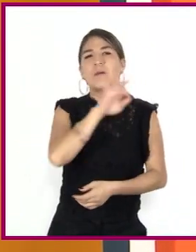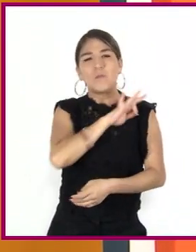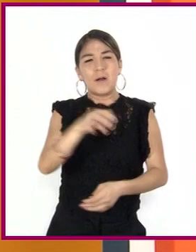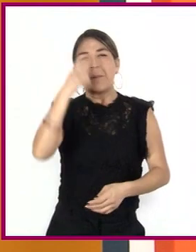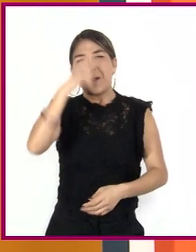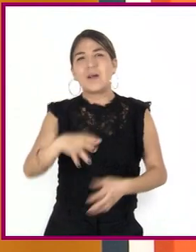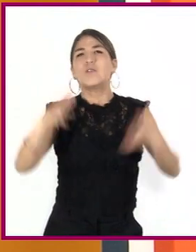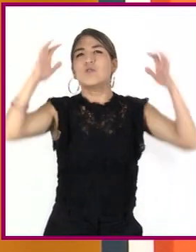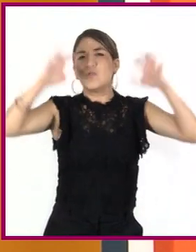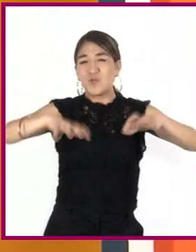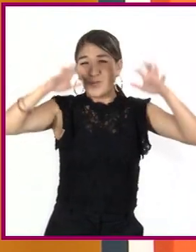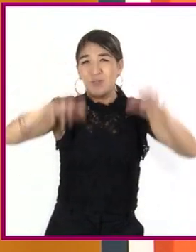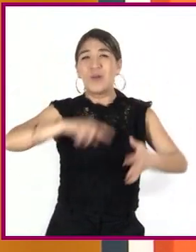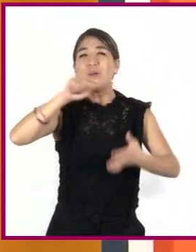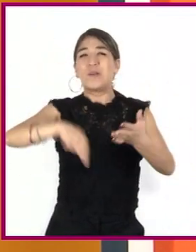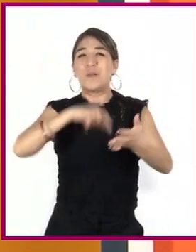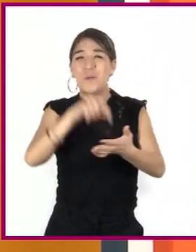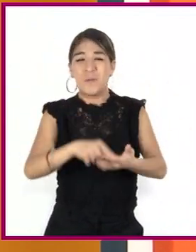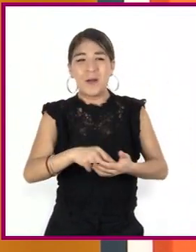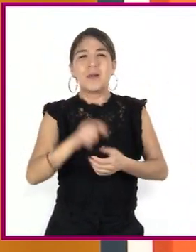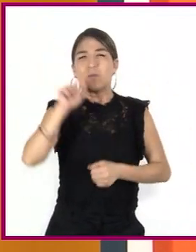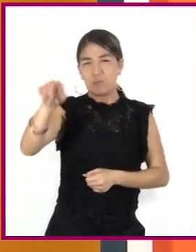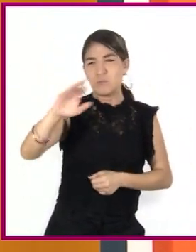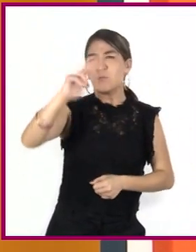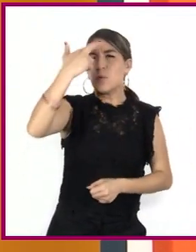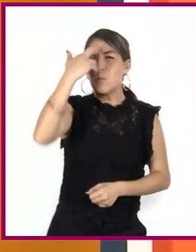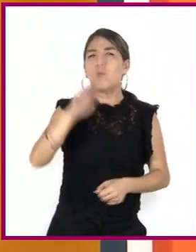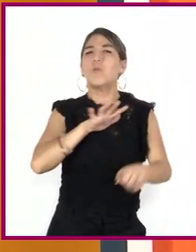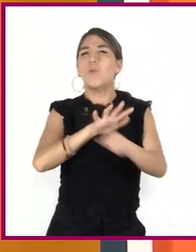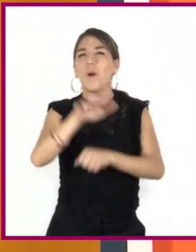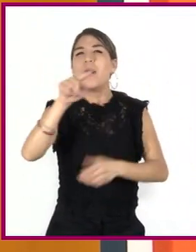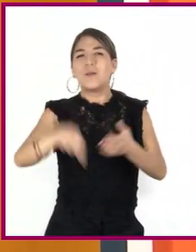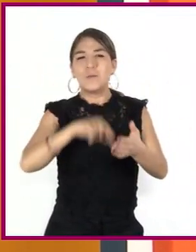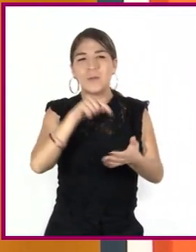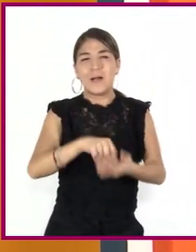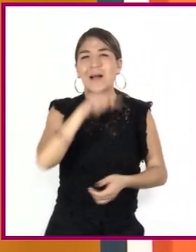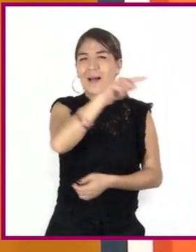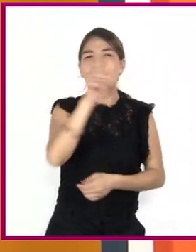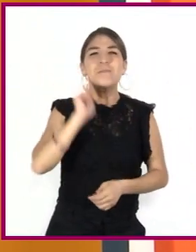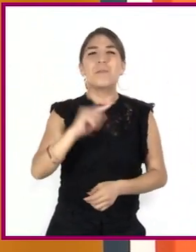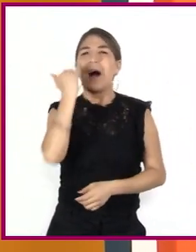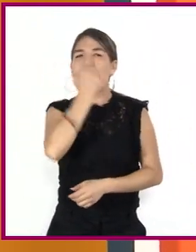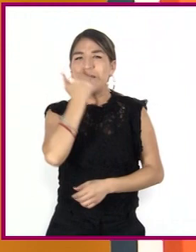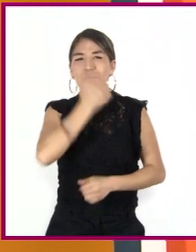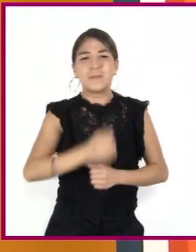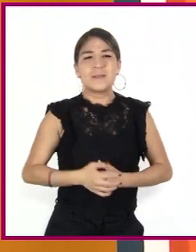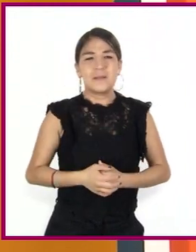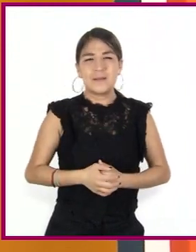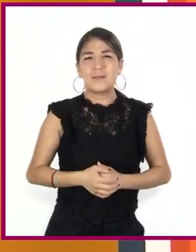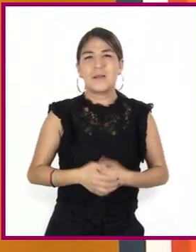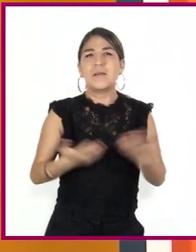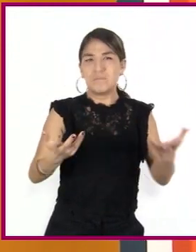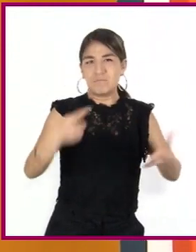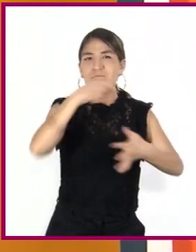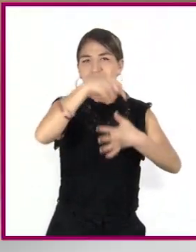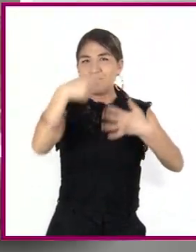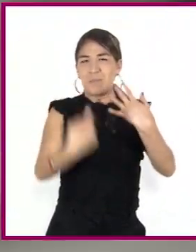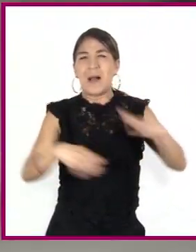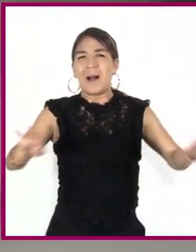de precipitaciones en el año. ¿Sí recuerdas el lugar en el que vive nuestra alumna? Posee ambas